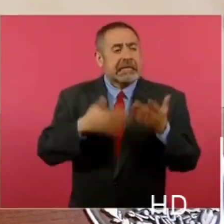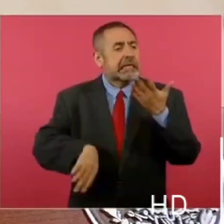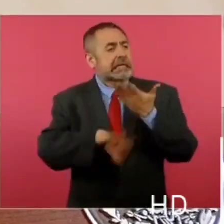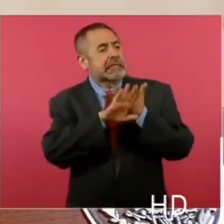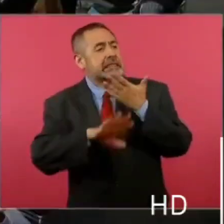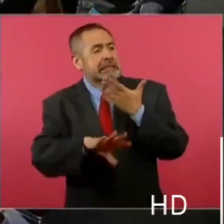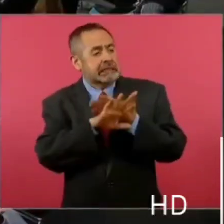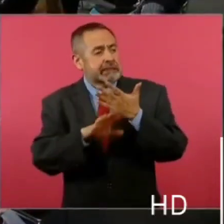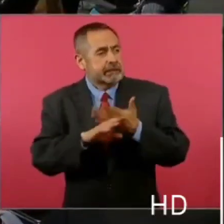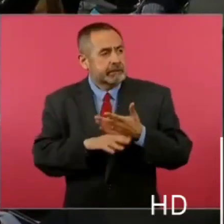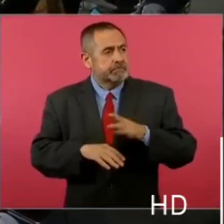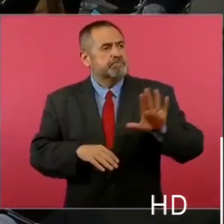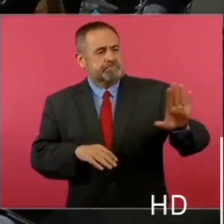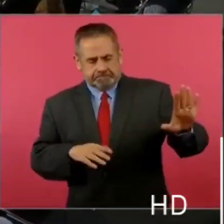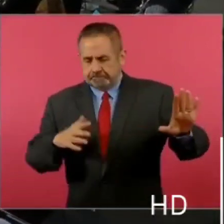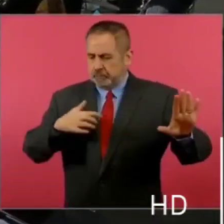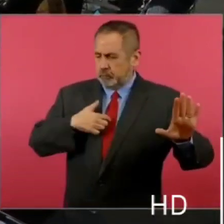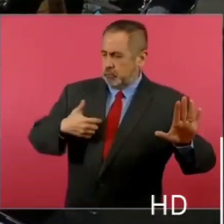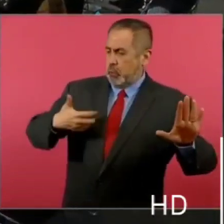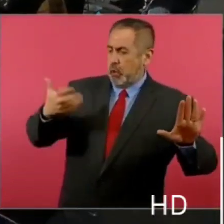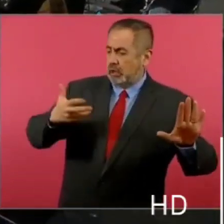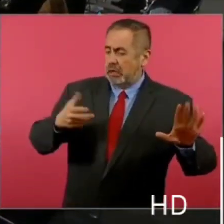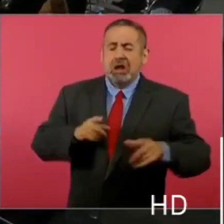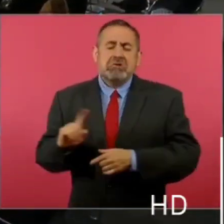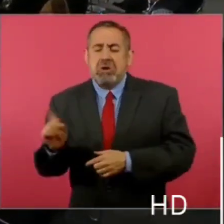Y si no,